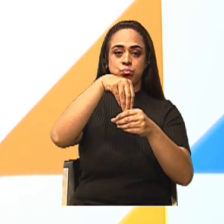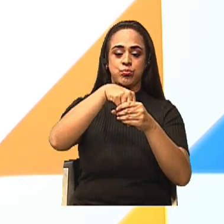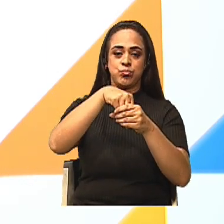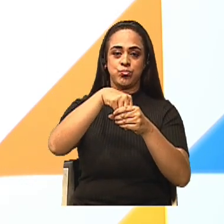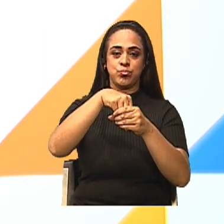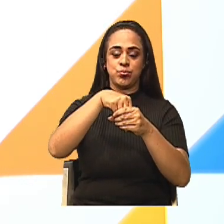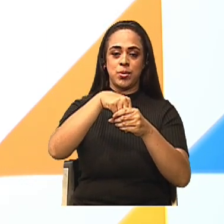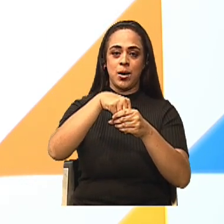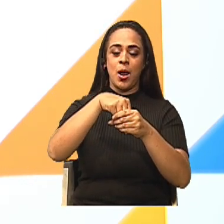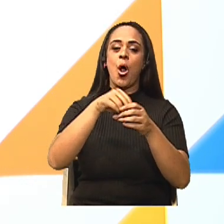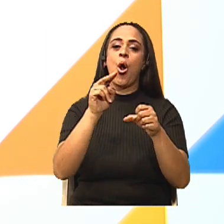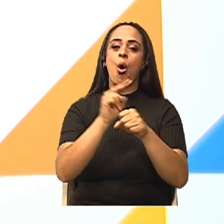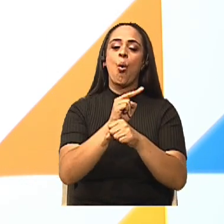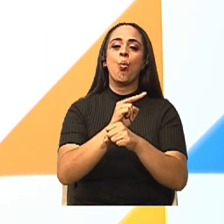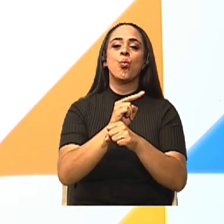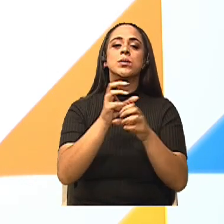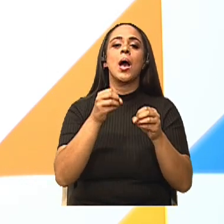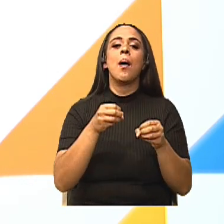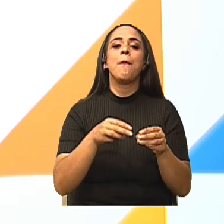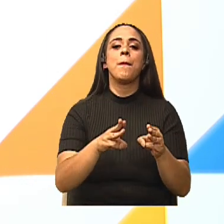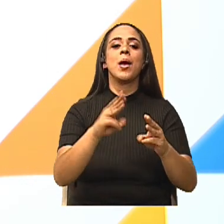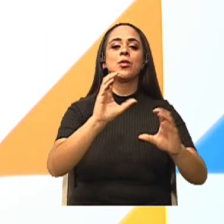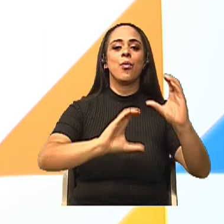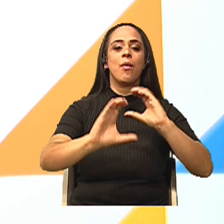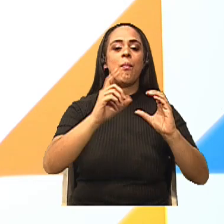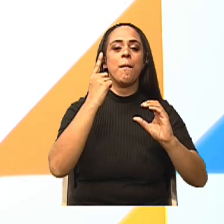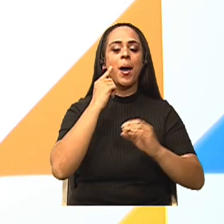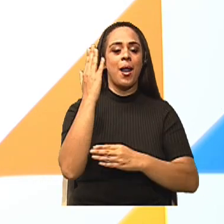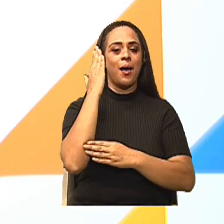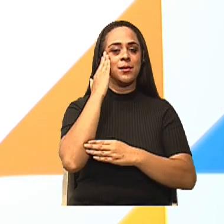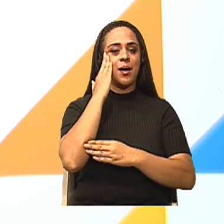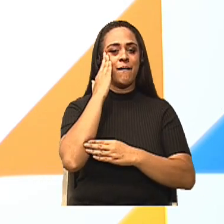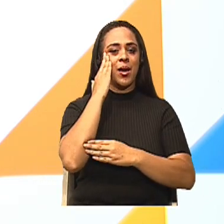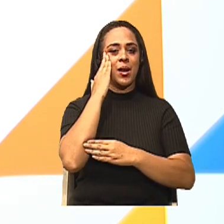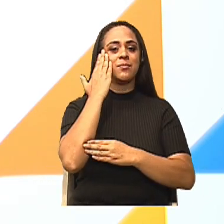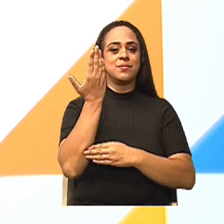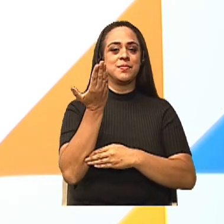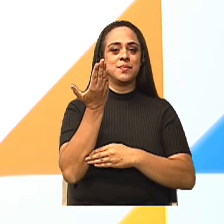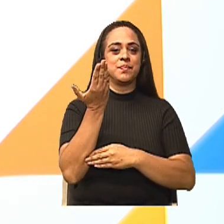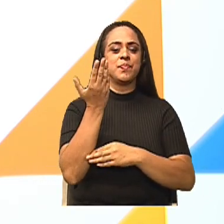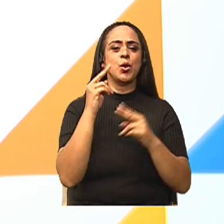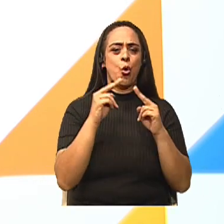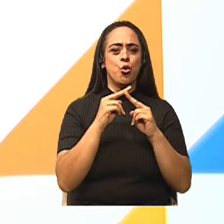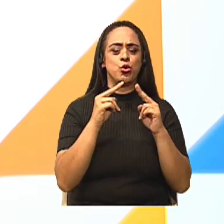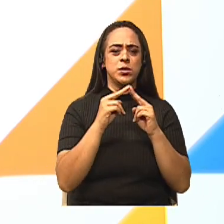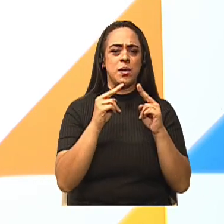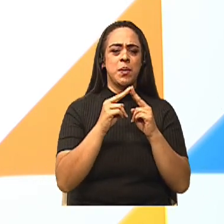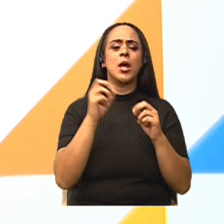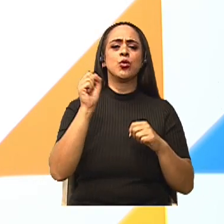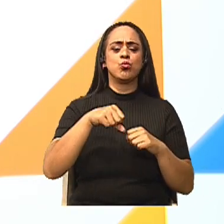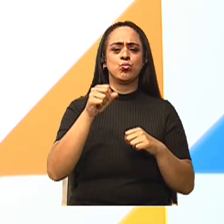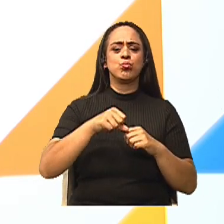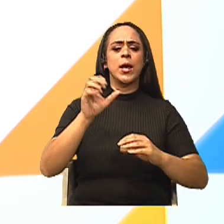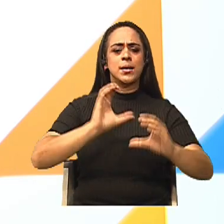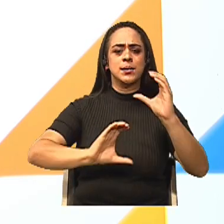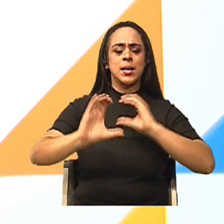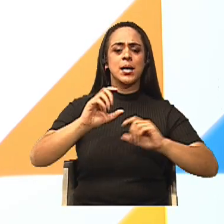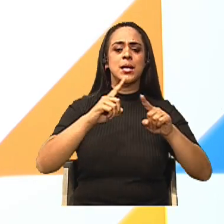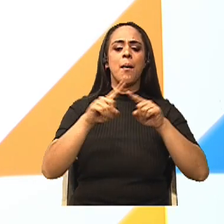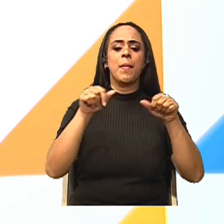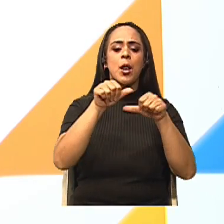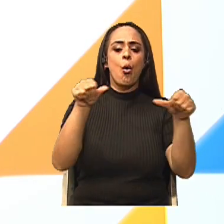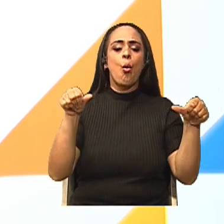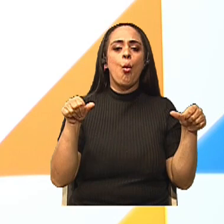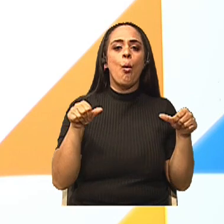científico para averiguar su conocimiento. Ahora, excelente, es una ciencia, pero ¿cuál es el área de estudio de